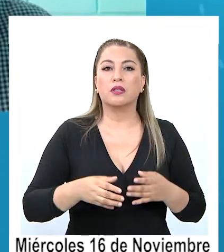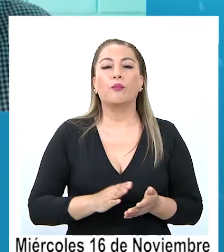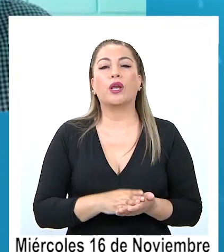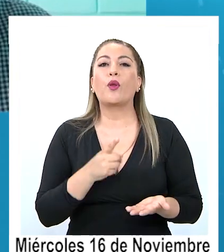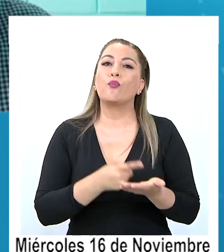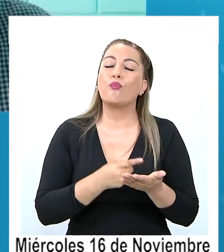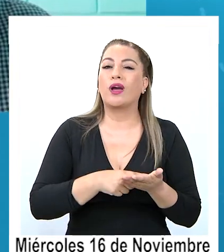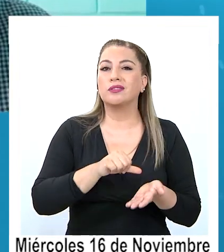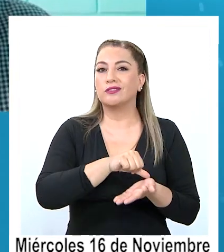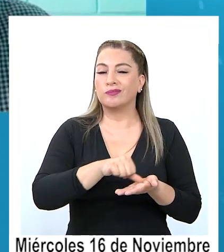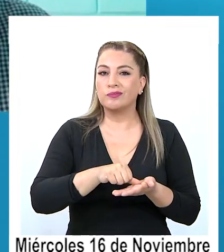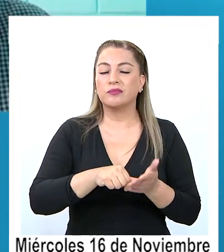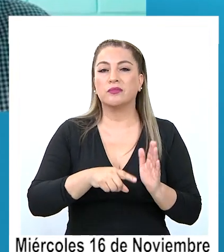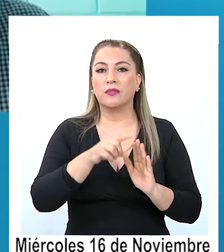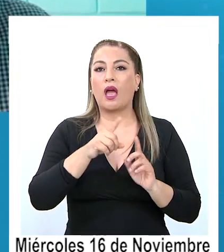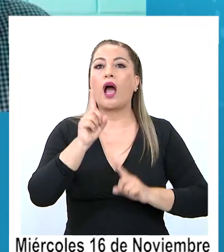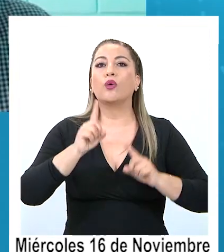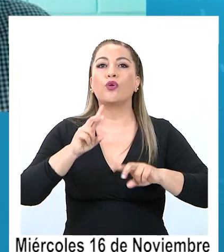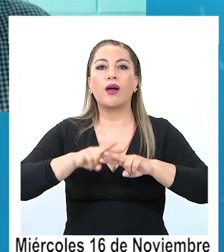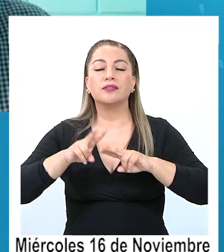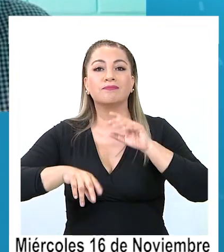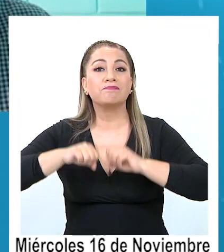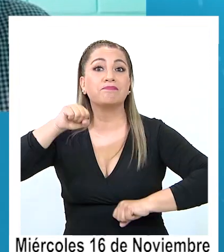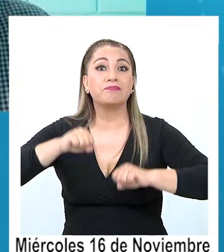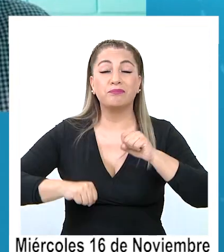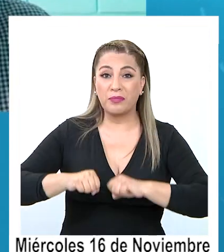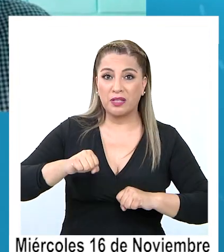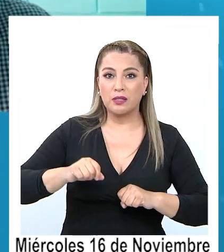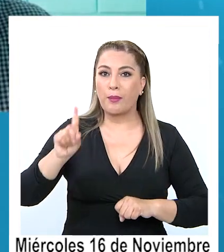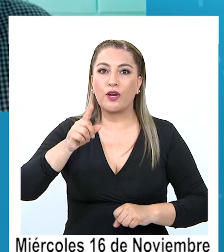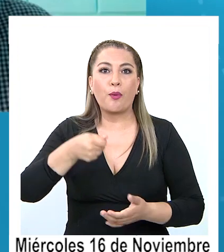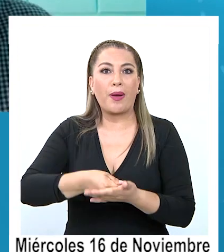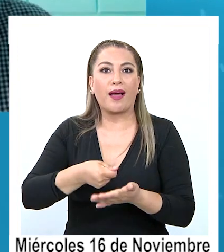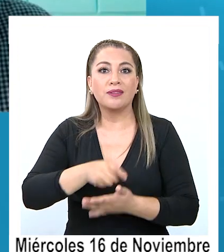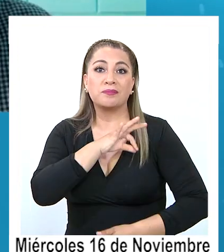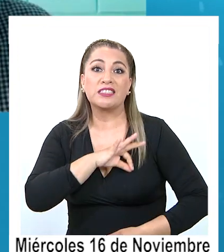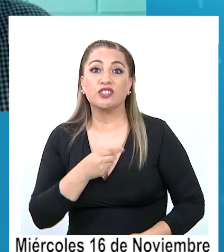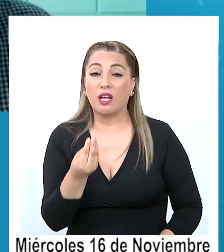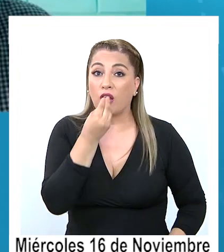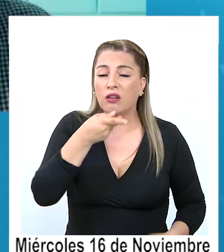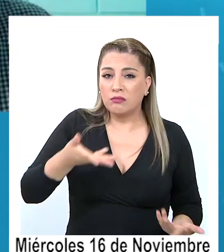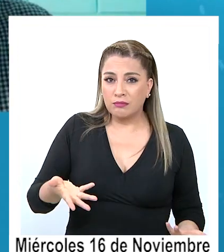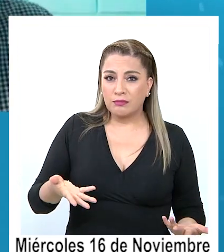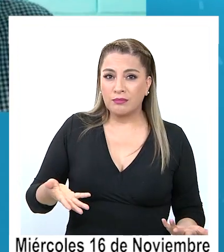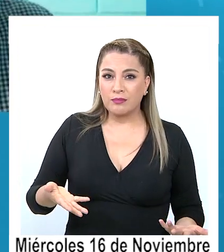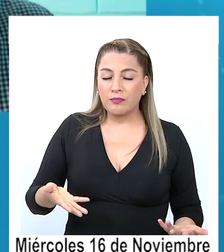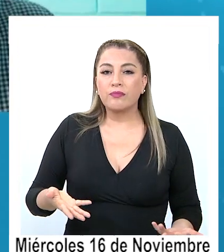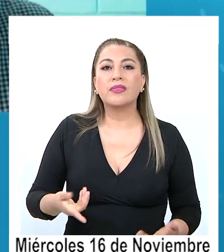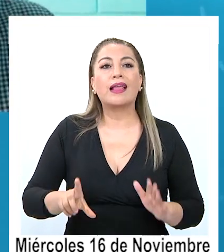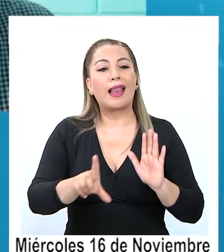de impuestos, u otra, hay gente que crea empresas, ¿cierto? Para no pagar los alimentos, pero como sea,